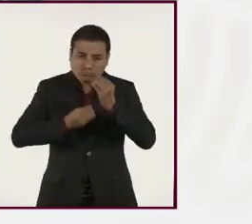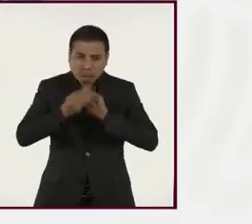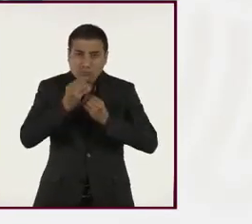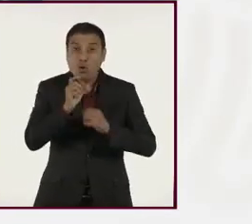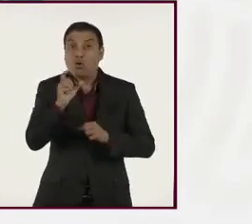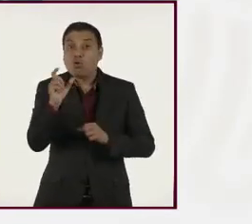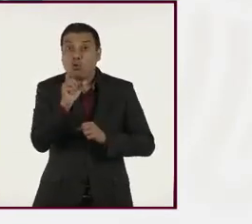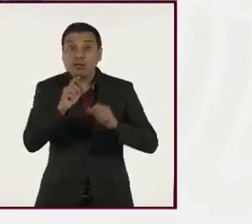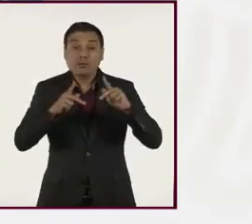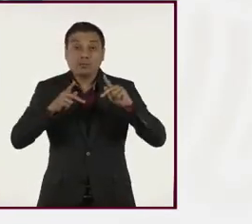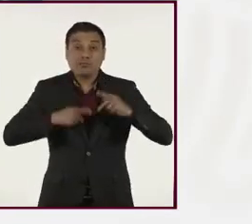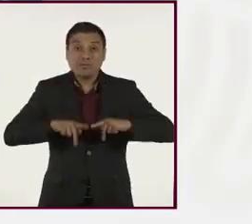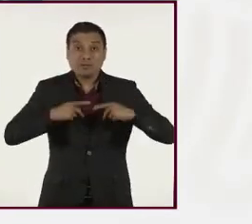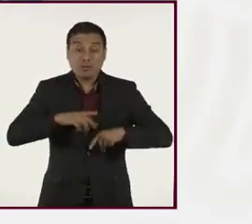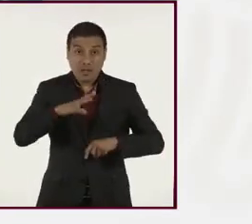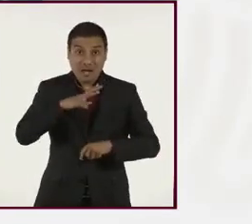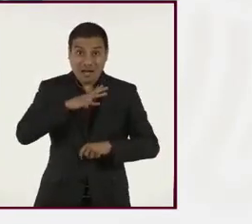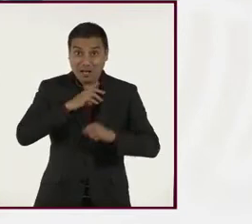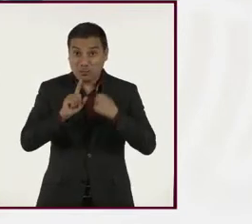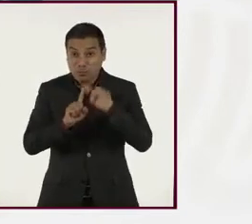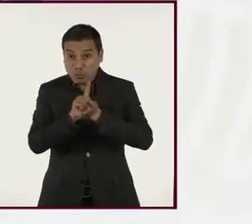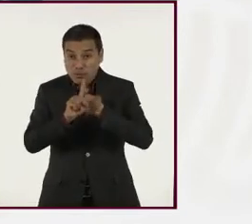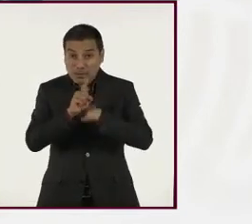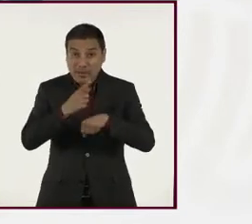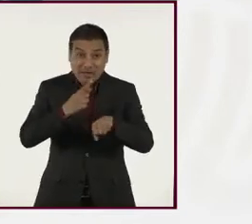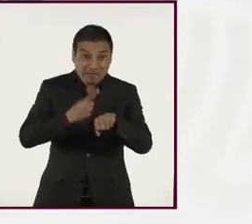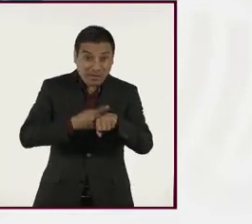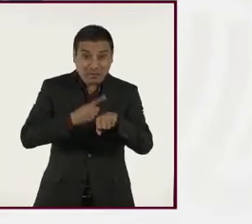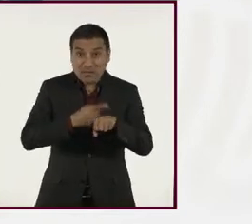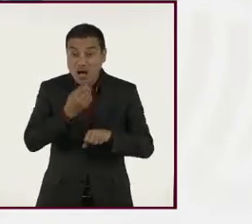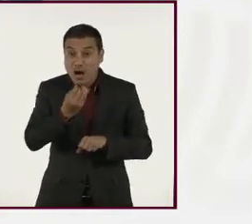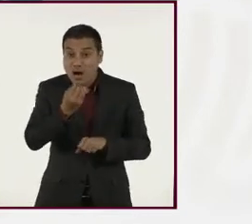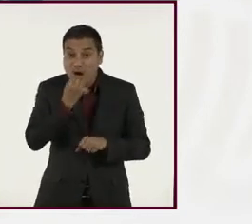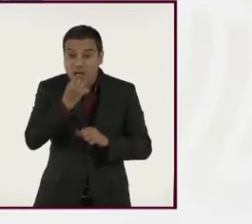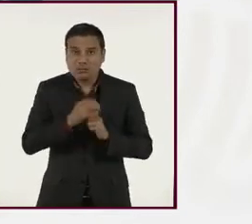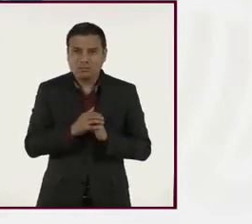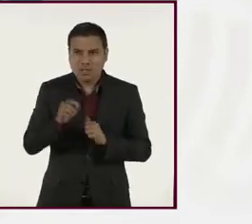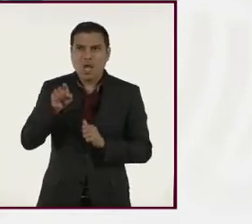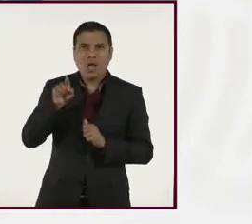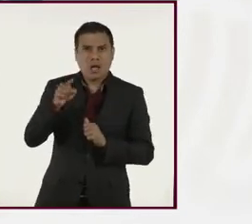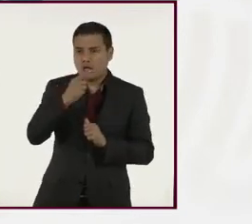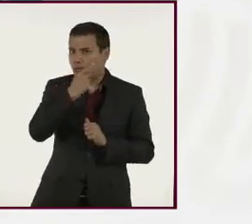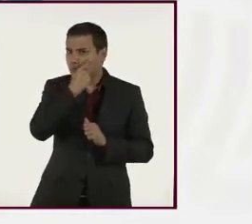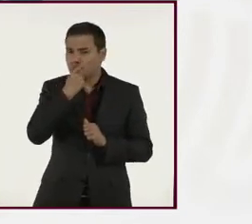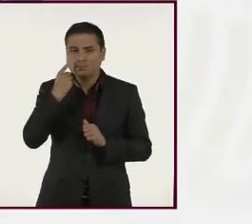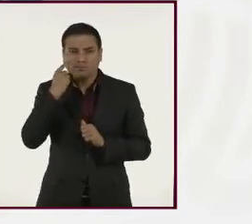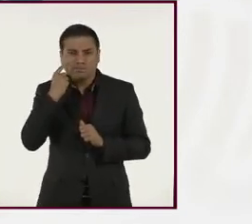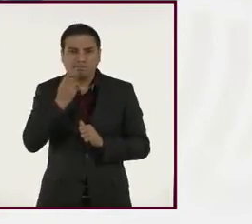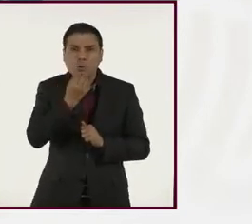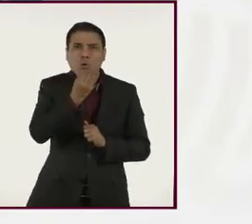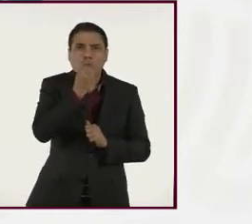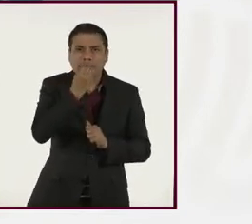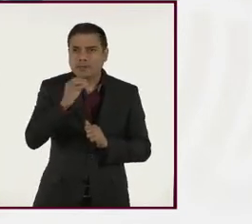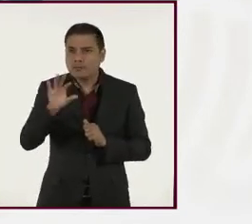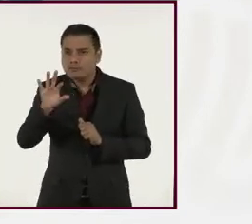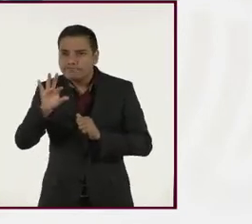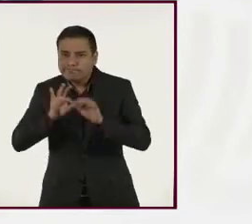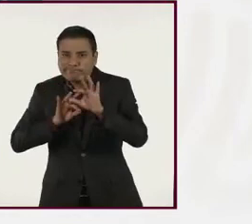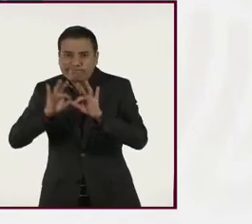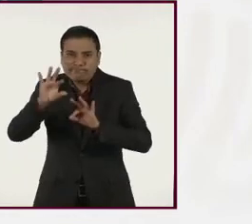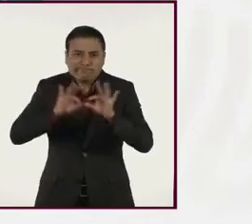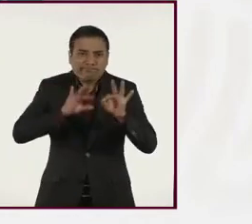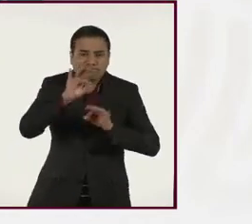alimentaria, la persona está decidiendo en sí qué alimentos ingiere y cuáles no, y de ahí una gran complejidad para